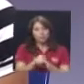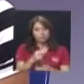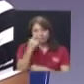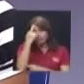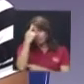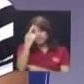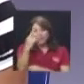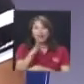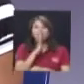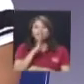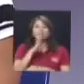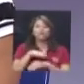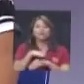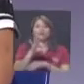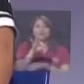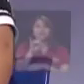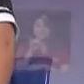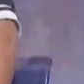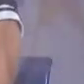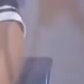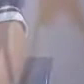fertilización in vitro